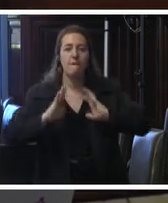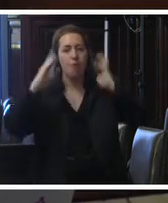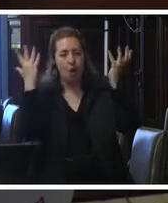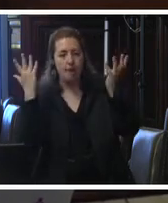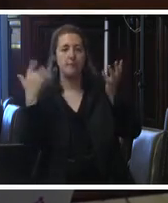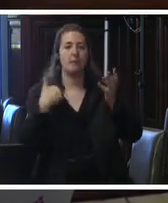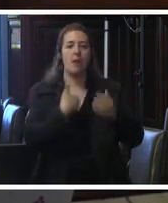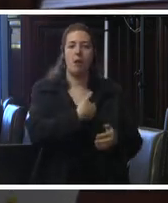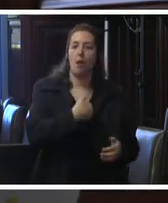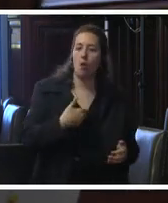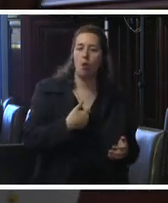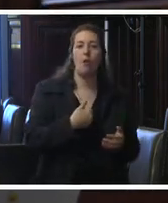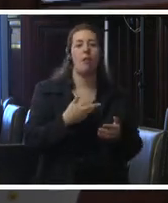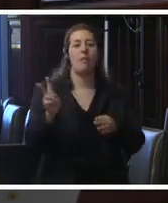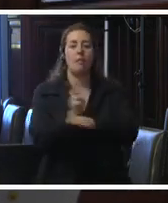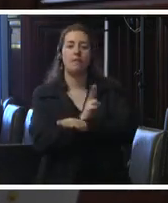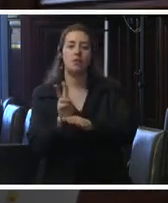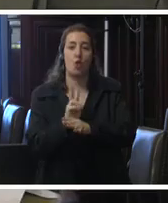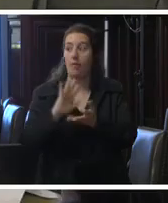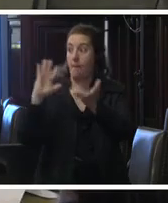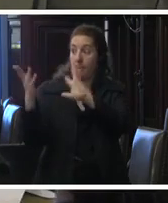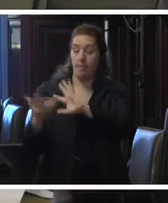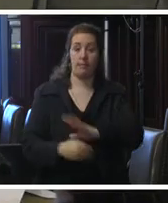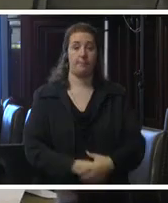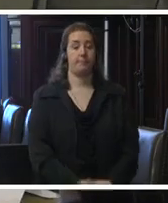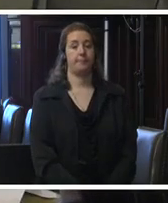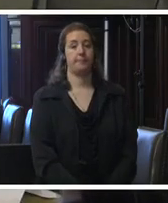rol como defensoras ambientales.